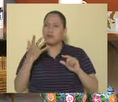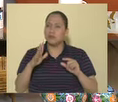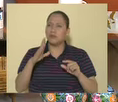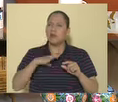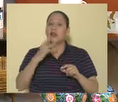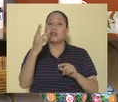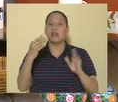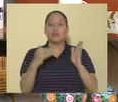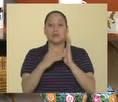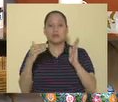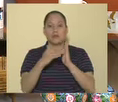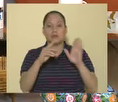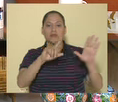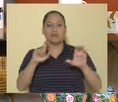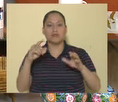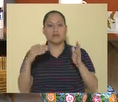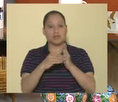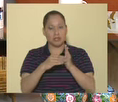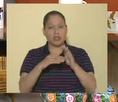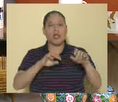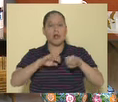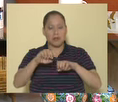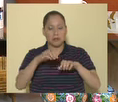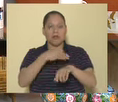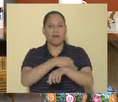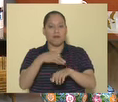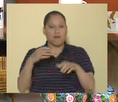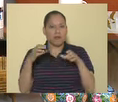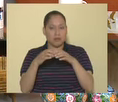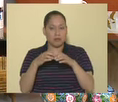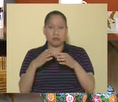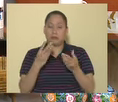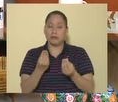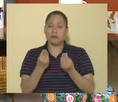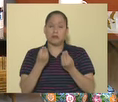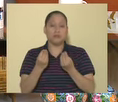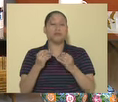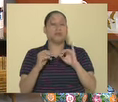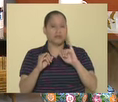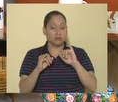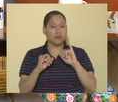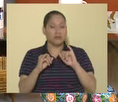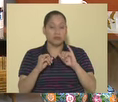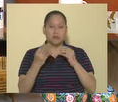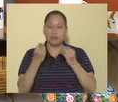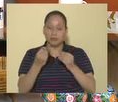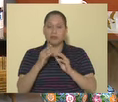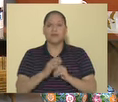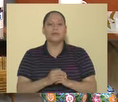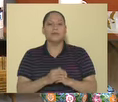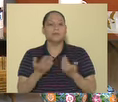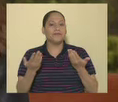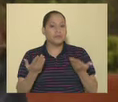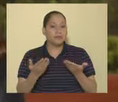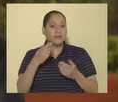de 3.700.000 empresas familiares. Son muchísimas. Sí, es un mundo. Entonces,